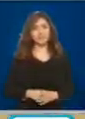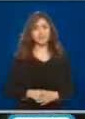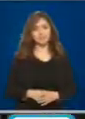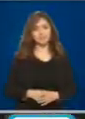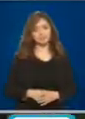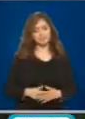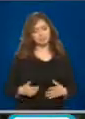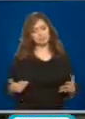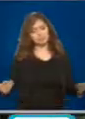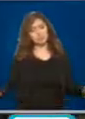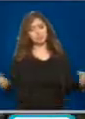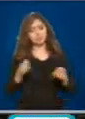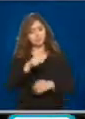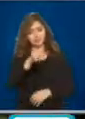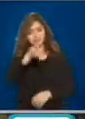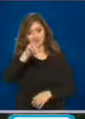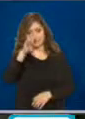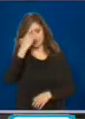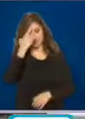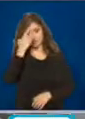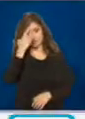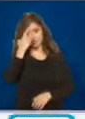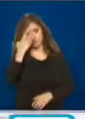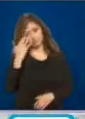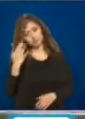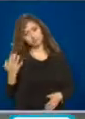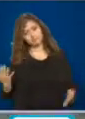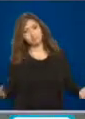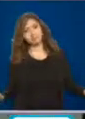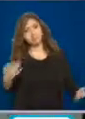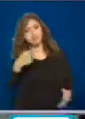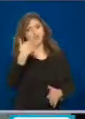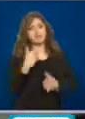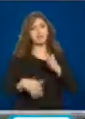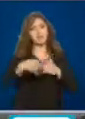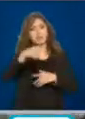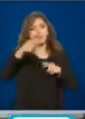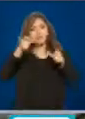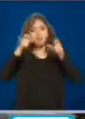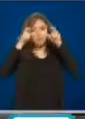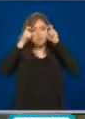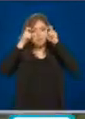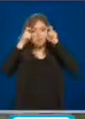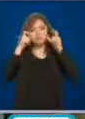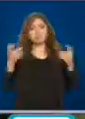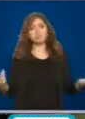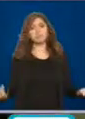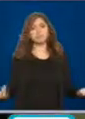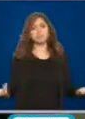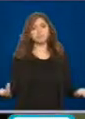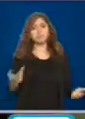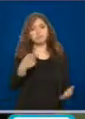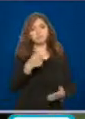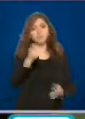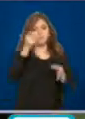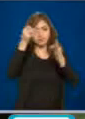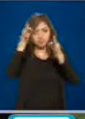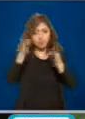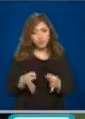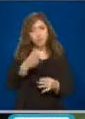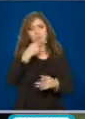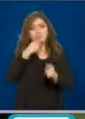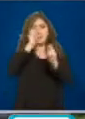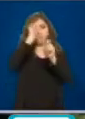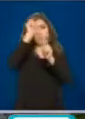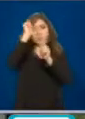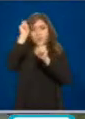Sí, tío Alberto, ¿sí lo reconoce? Bueno, sin gafas, ¿verdad? Sin gafitas, porque pues que el escultor